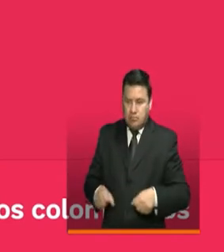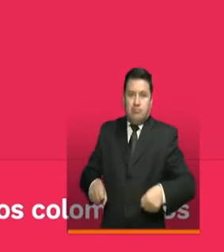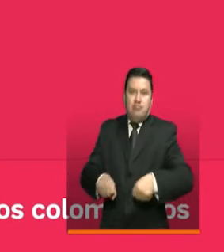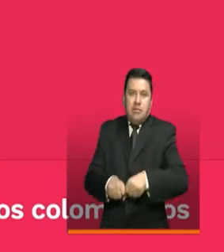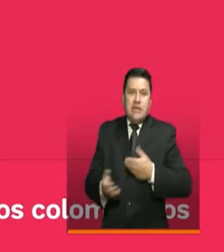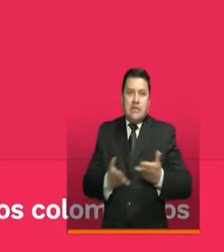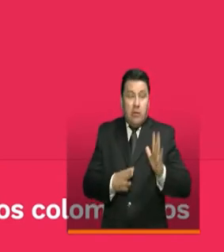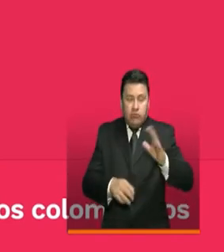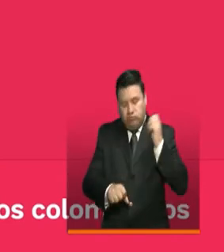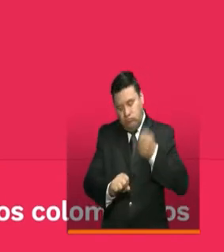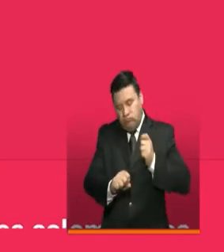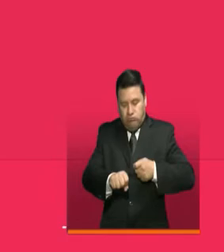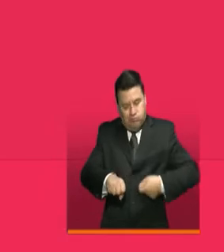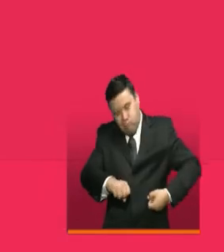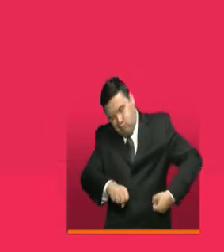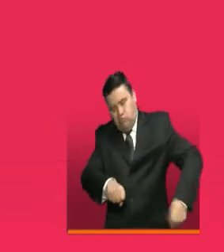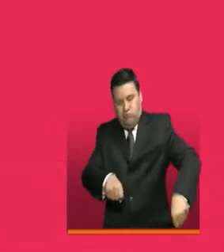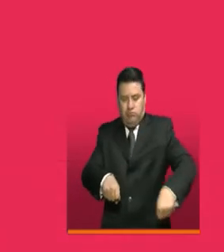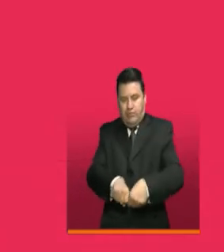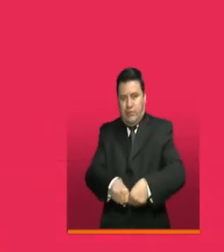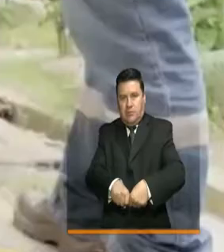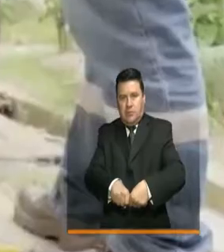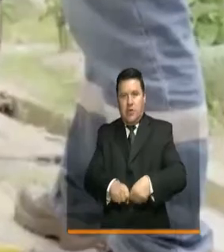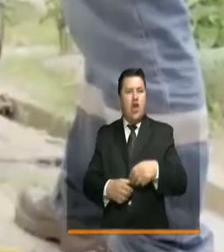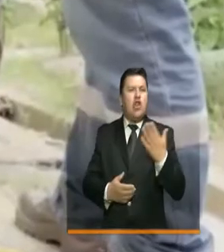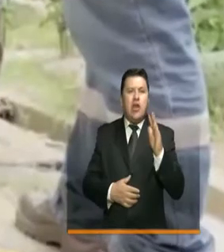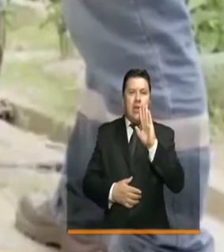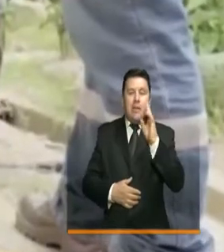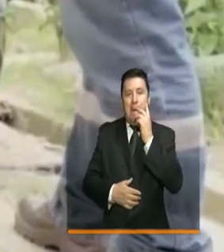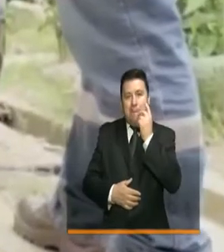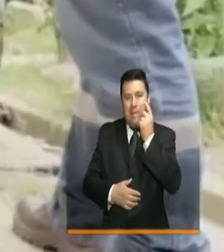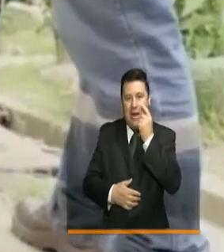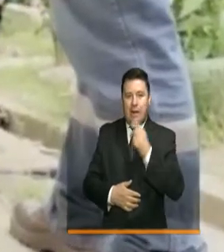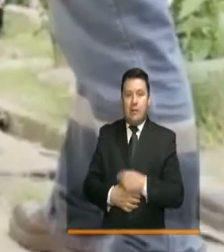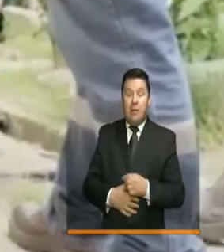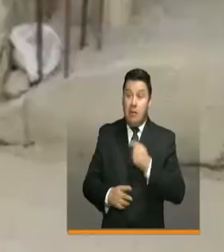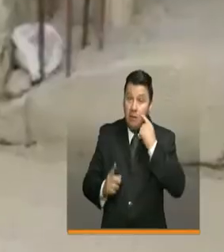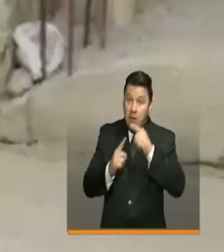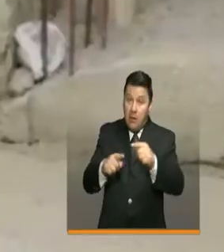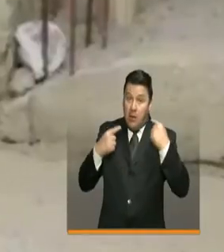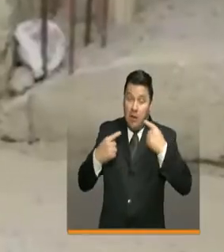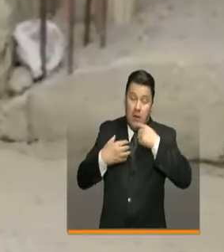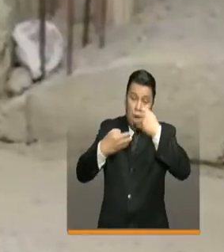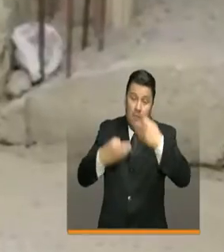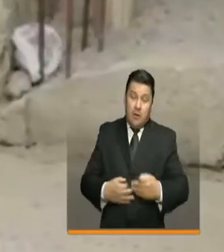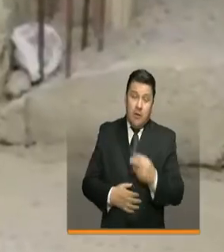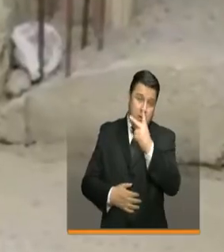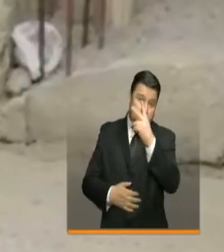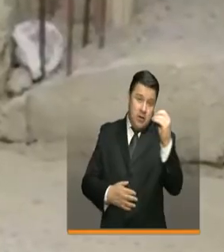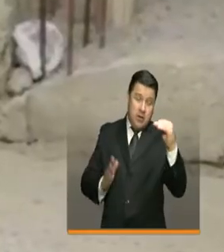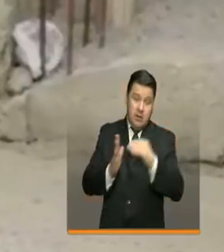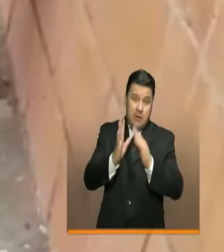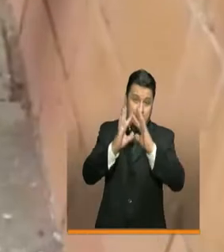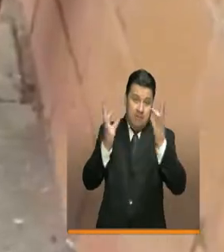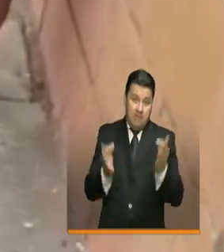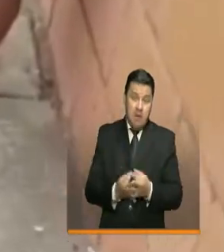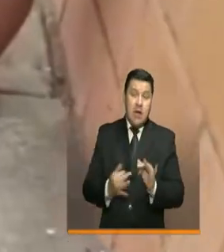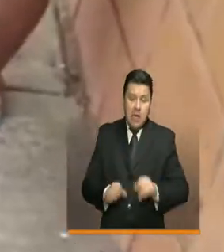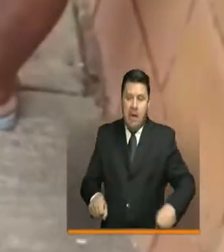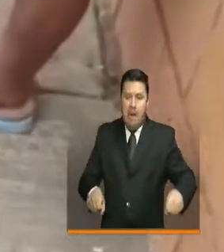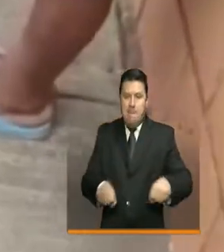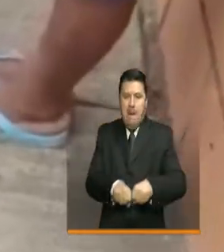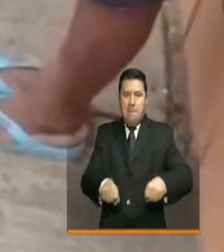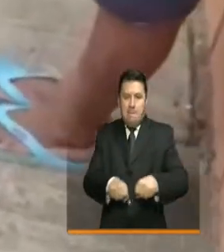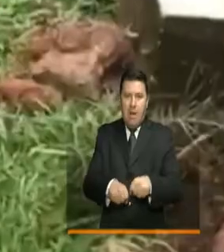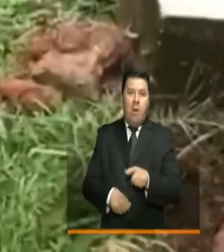reactivando el servicio a Pereira. Hoy esa meta es una realidad. Más de 200.000 familias fueron